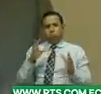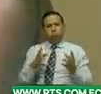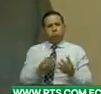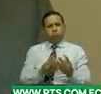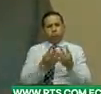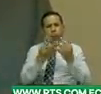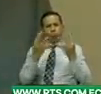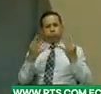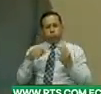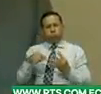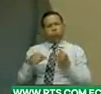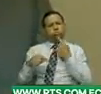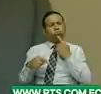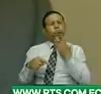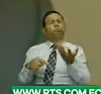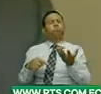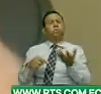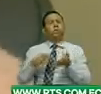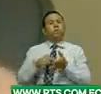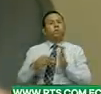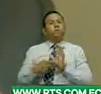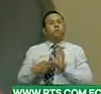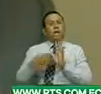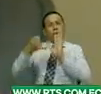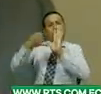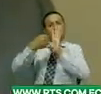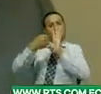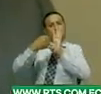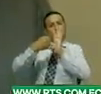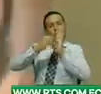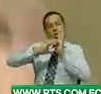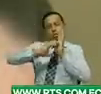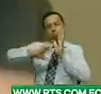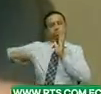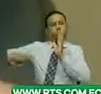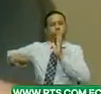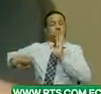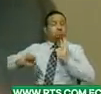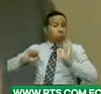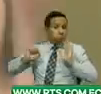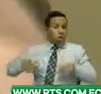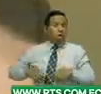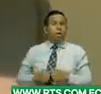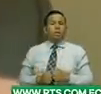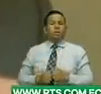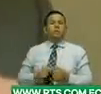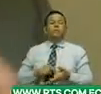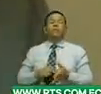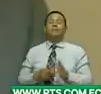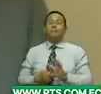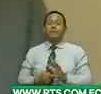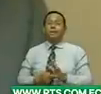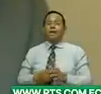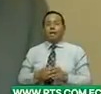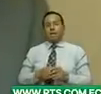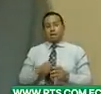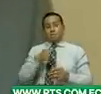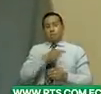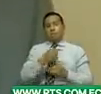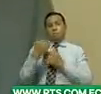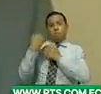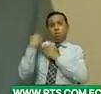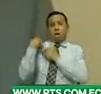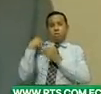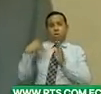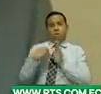es plenamente deducible de la base imponible y por lo tanto deducible del impuesto a la renta.